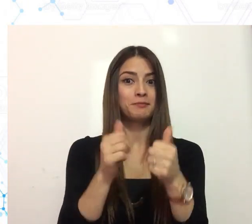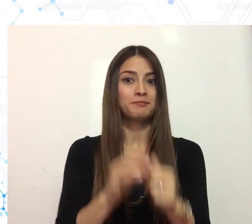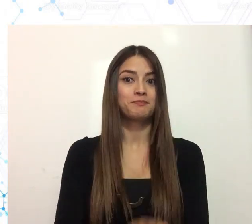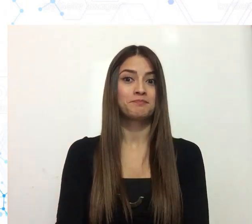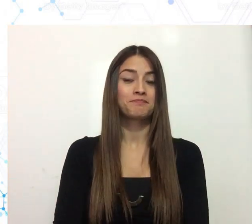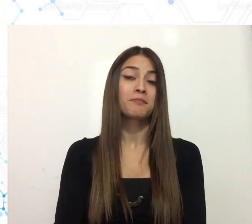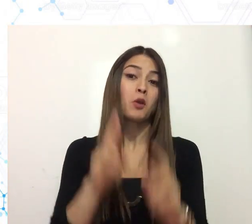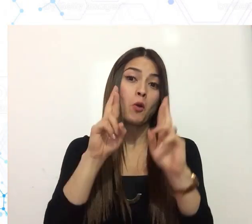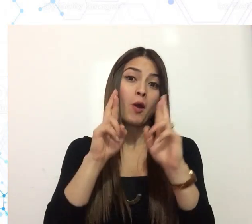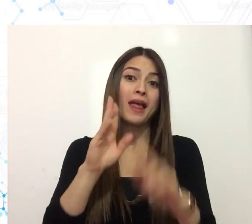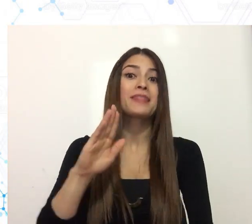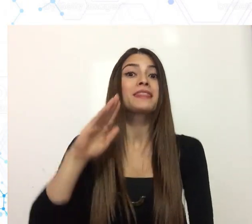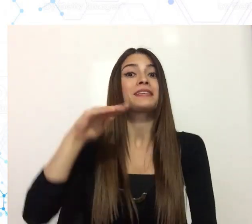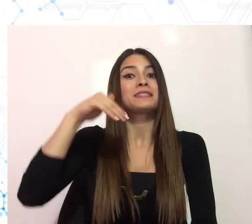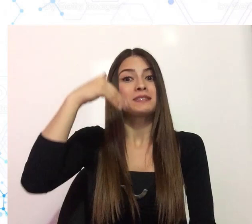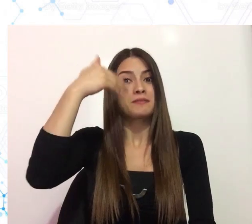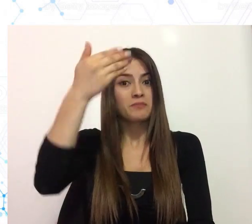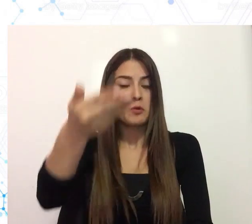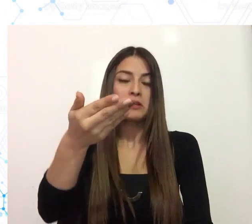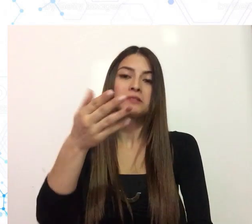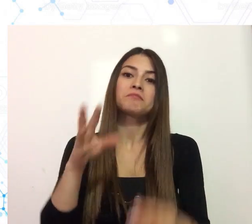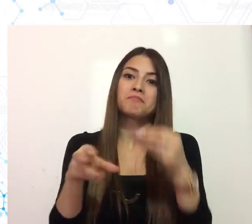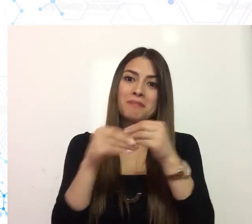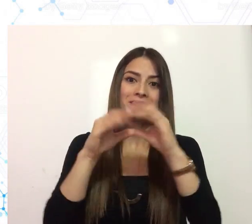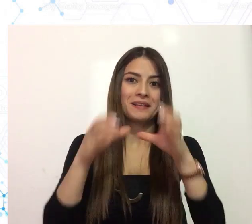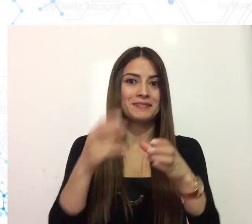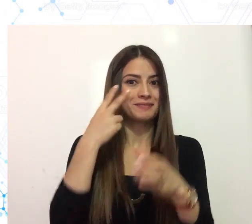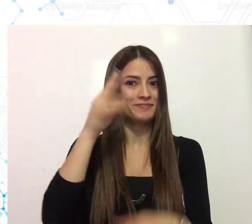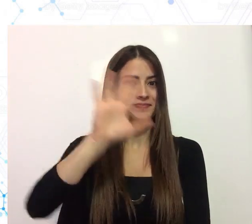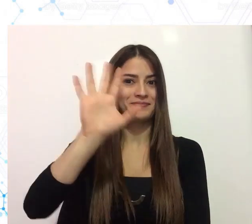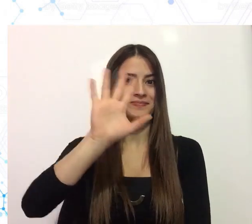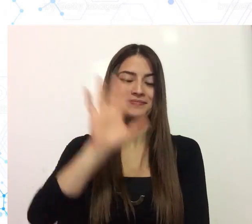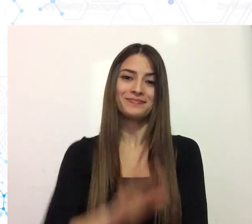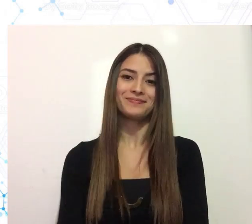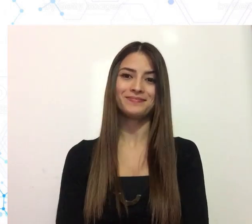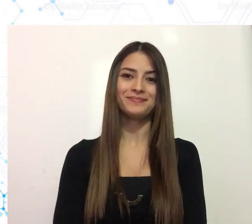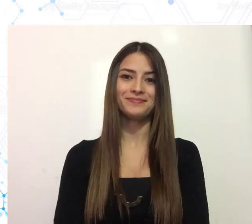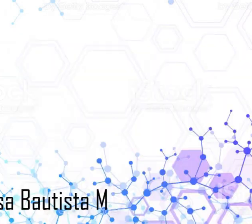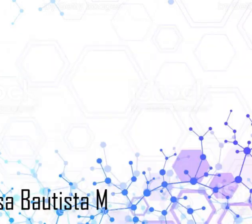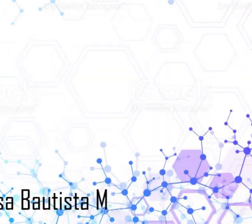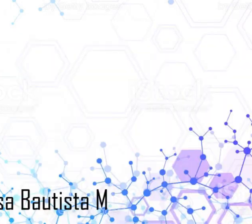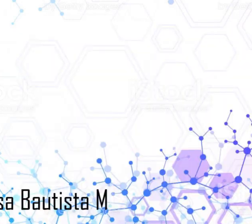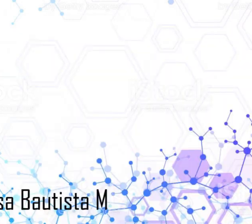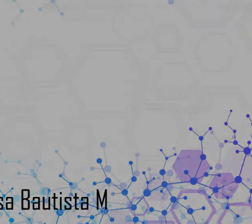ustedes, nos veremos en una próxima sesión. Un buen día.